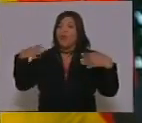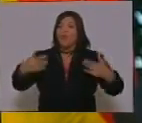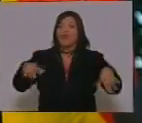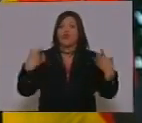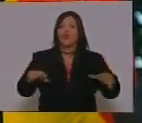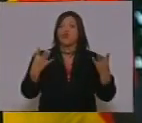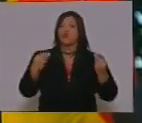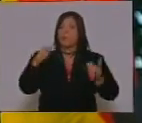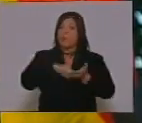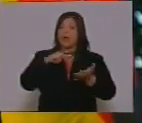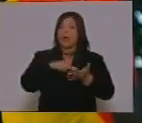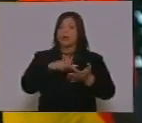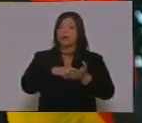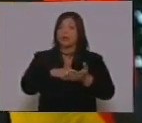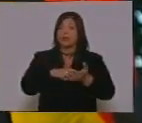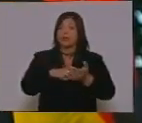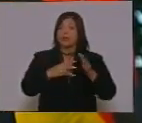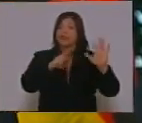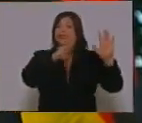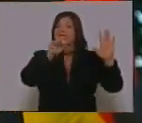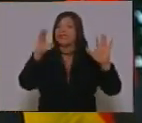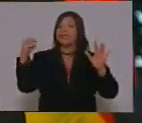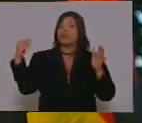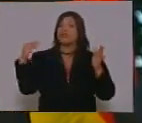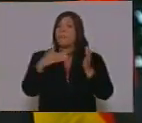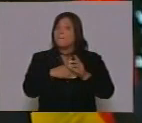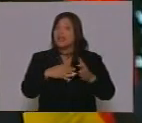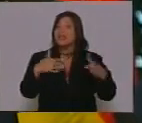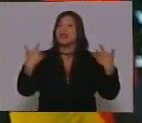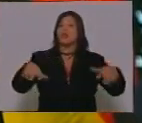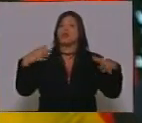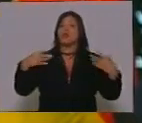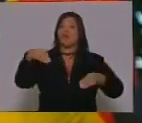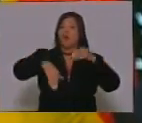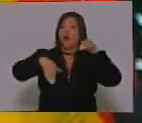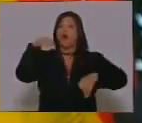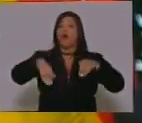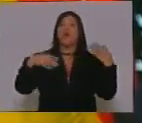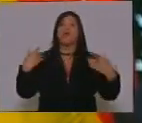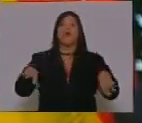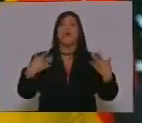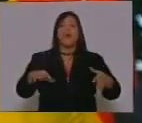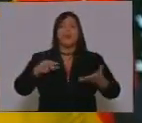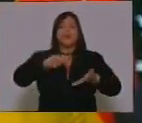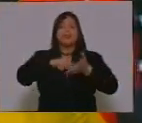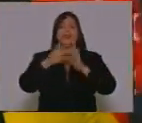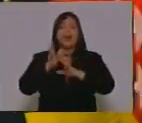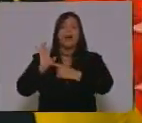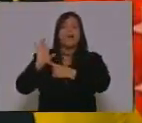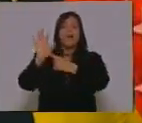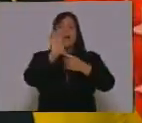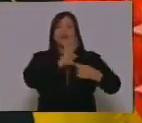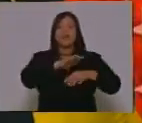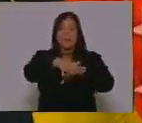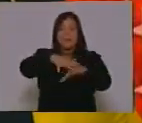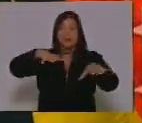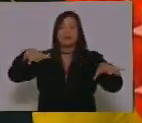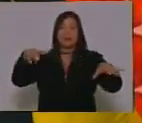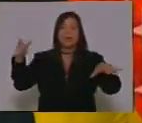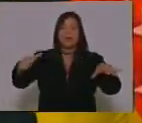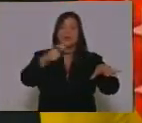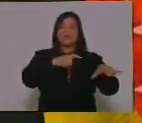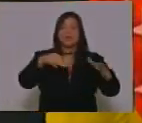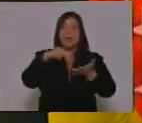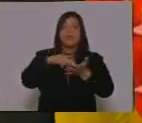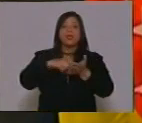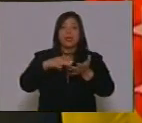en Miranda. Superamos los 770.000 votos en Miranda, lo cual demuestra que la mayoría de los